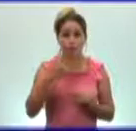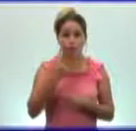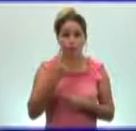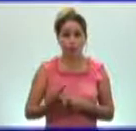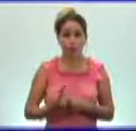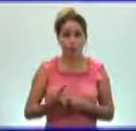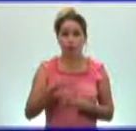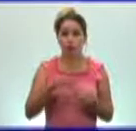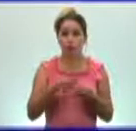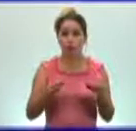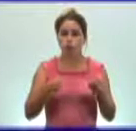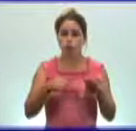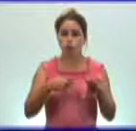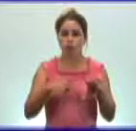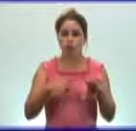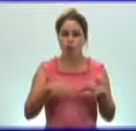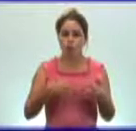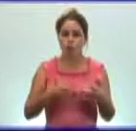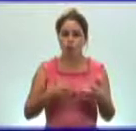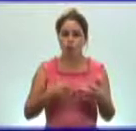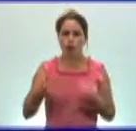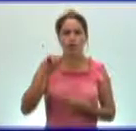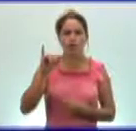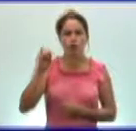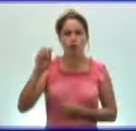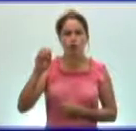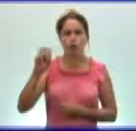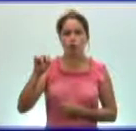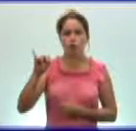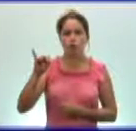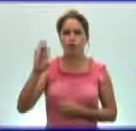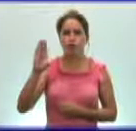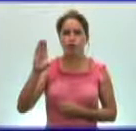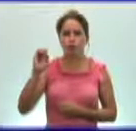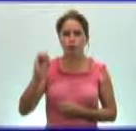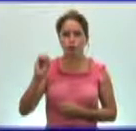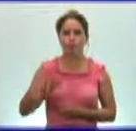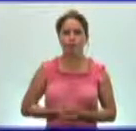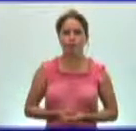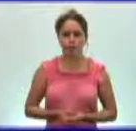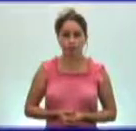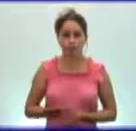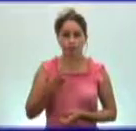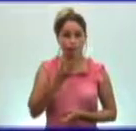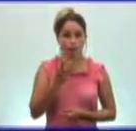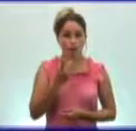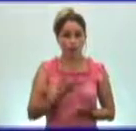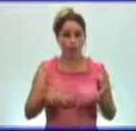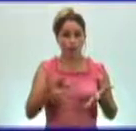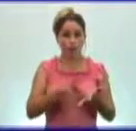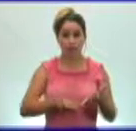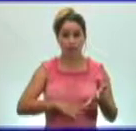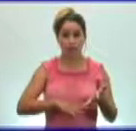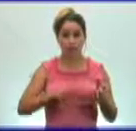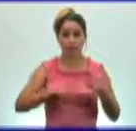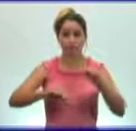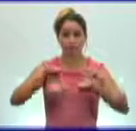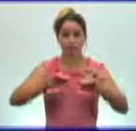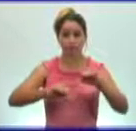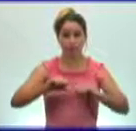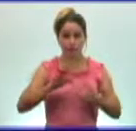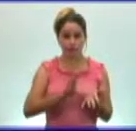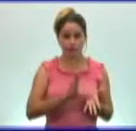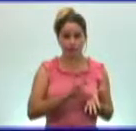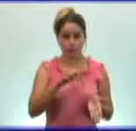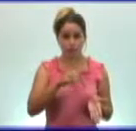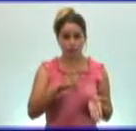esta sustancia, sería un enlace iónico. Seguramente buscaron en la tabla periódica, donde ustedes